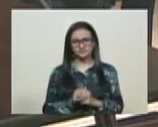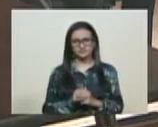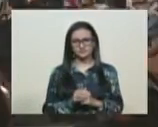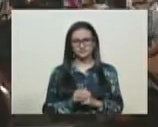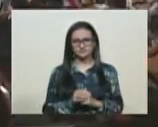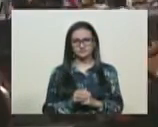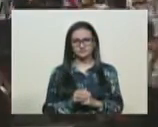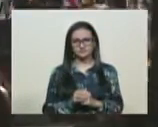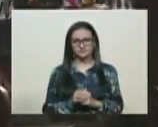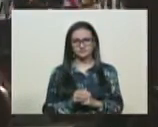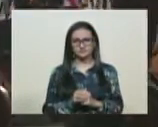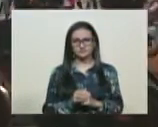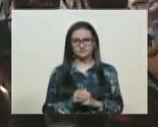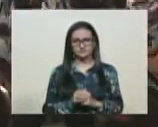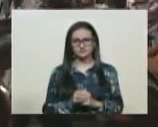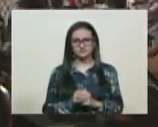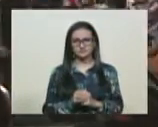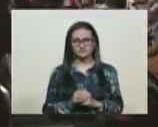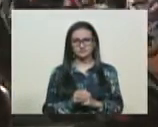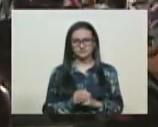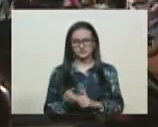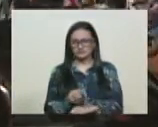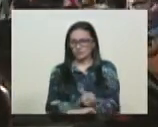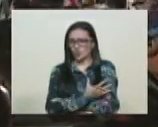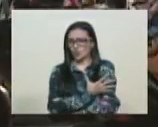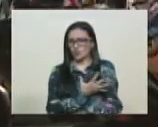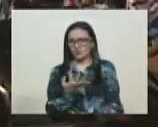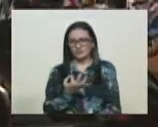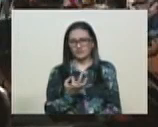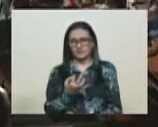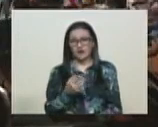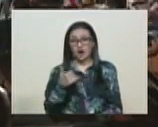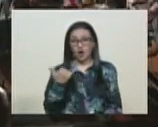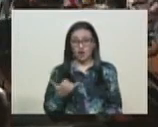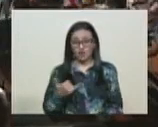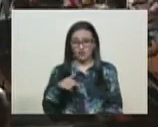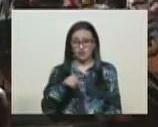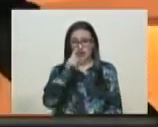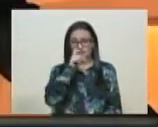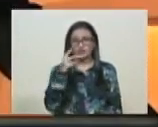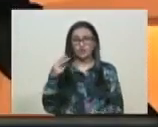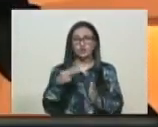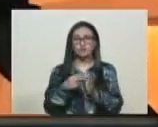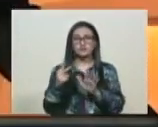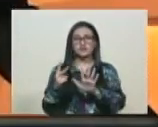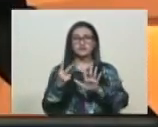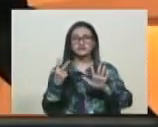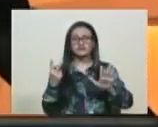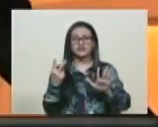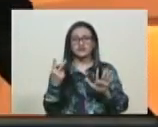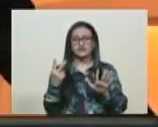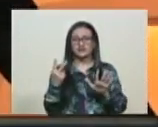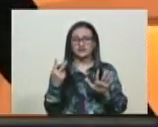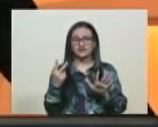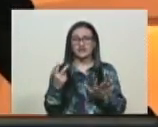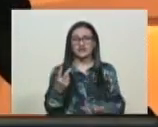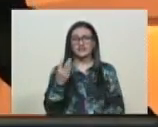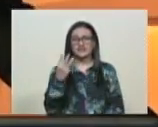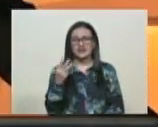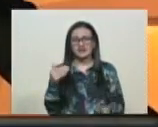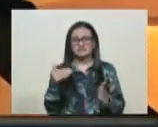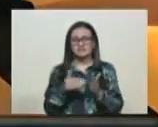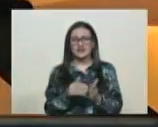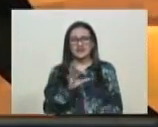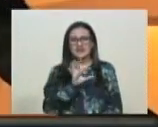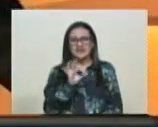también espeluznantes. Hoy, año 2017, se suman 3.500 millones de